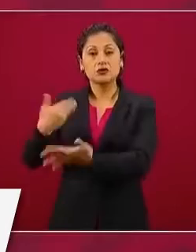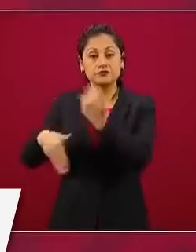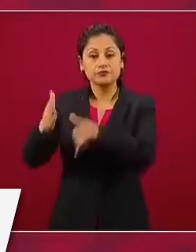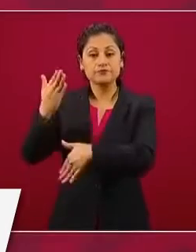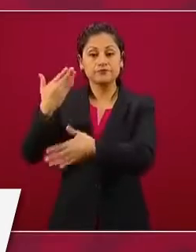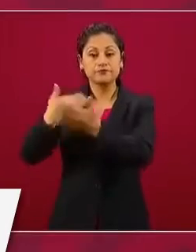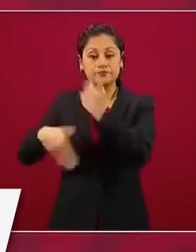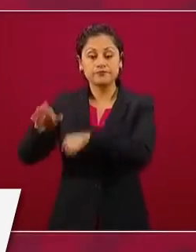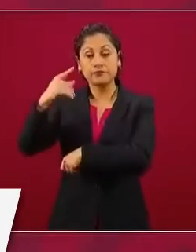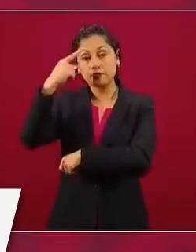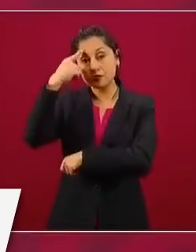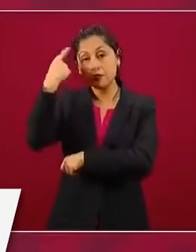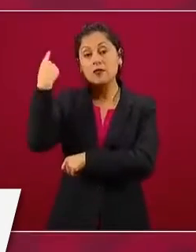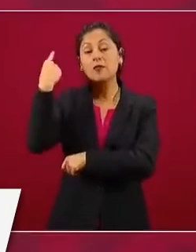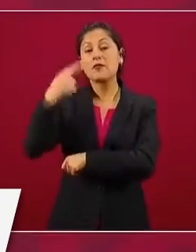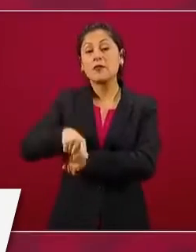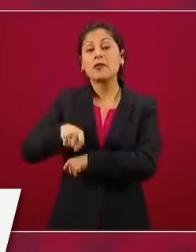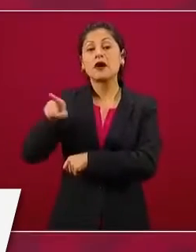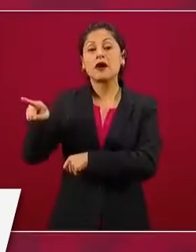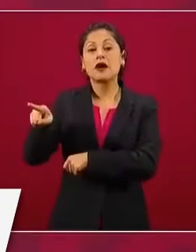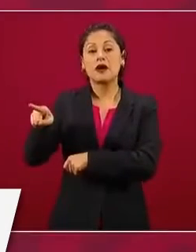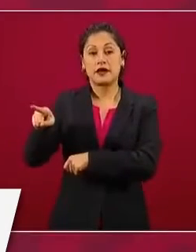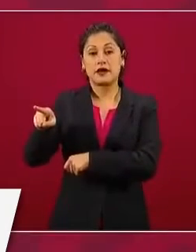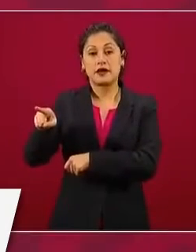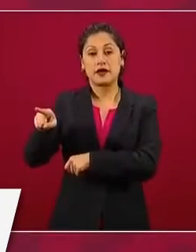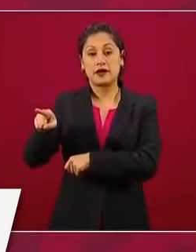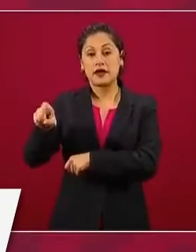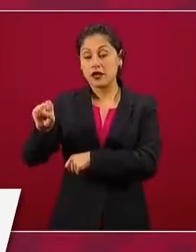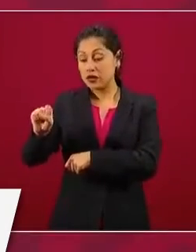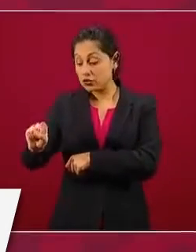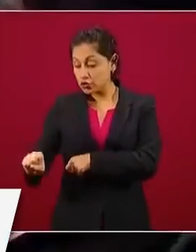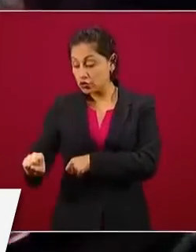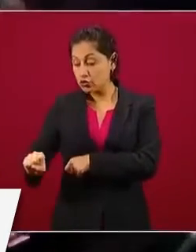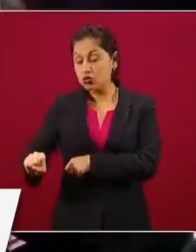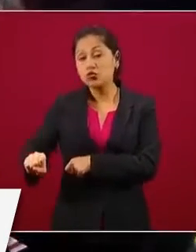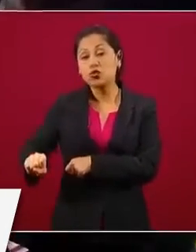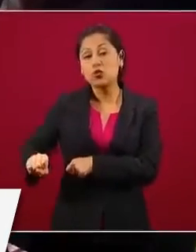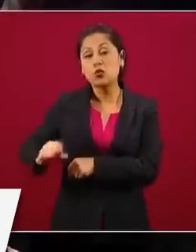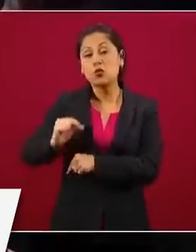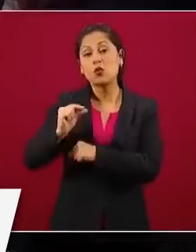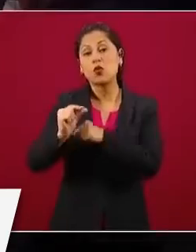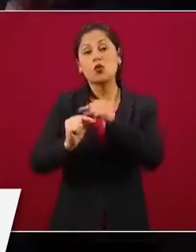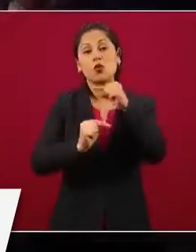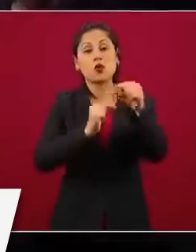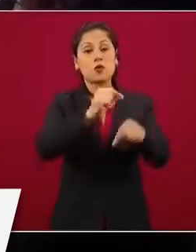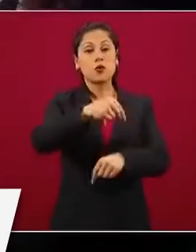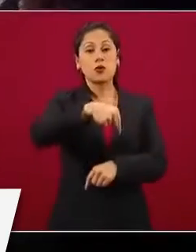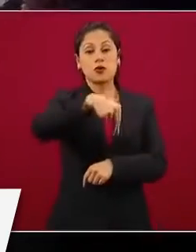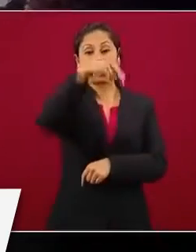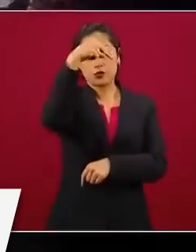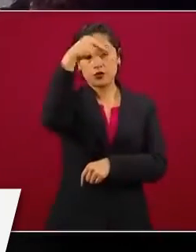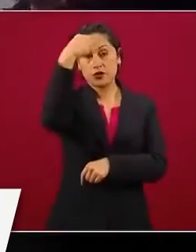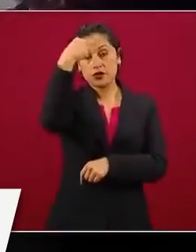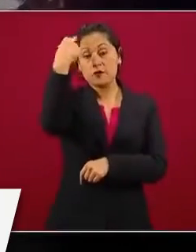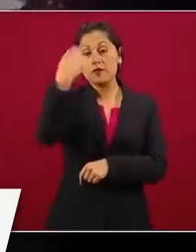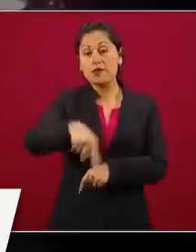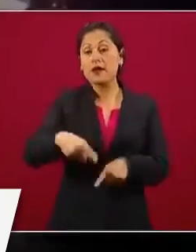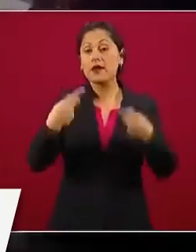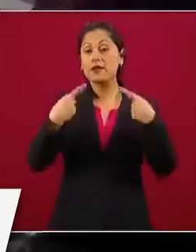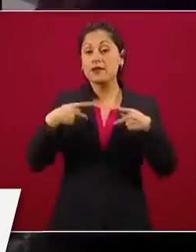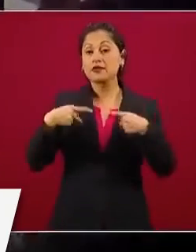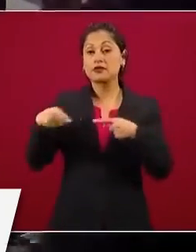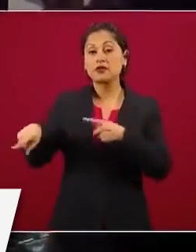de sur a norte para que la gente no se vea obligada a emigrar